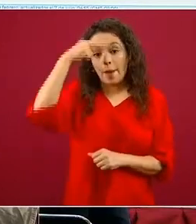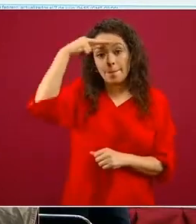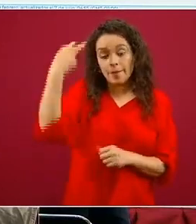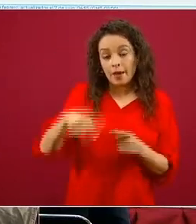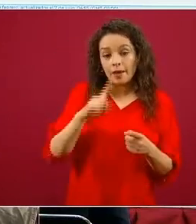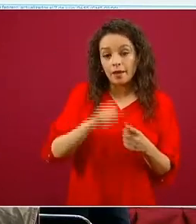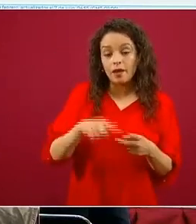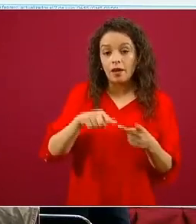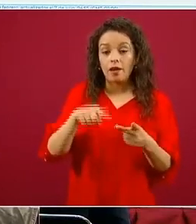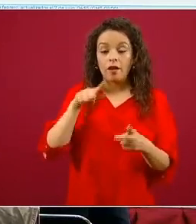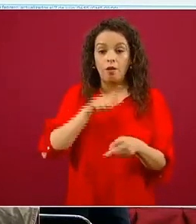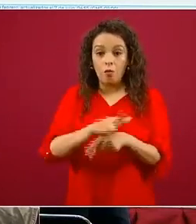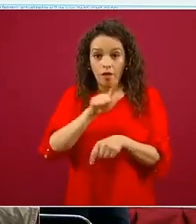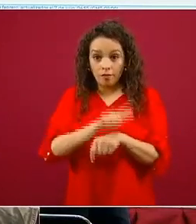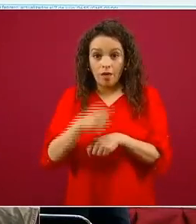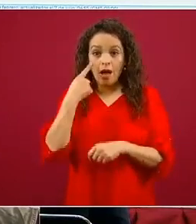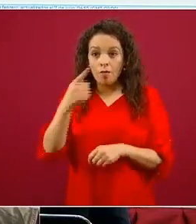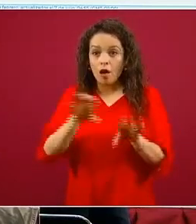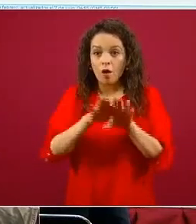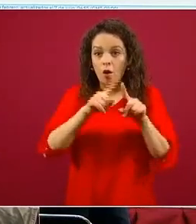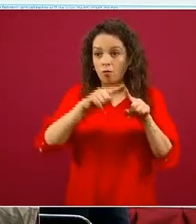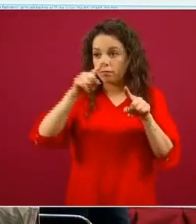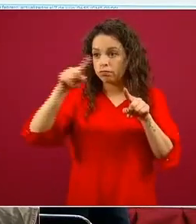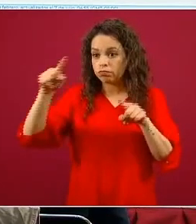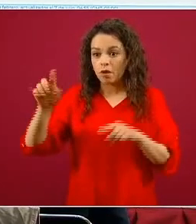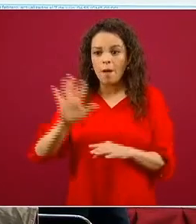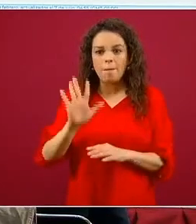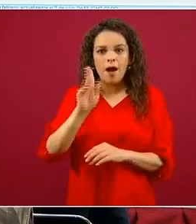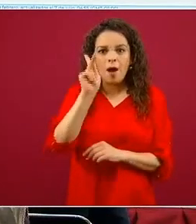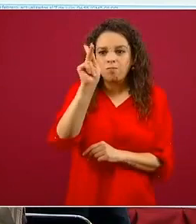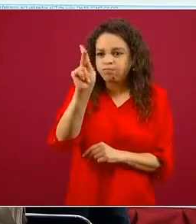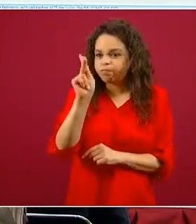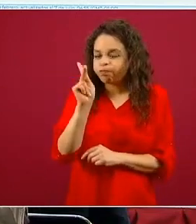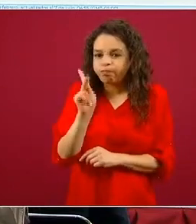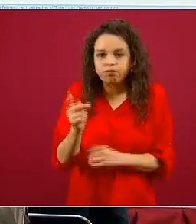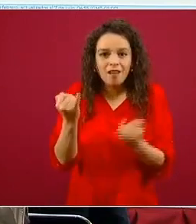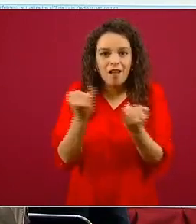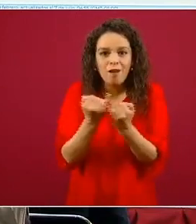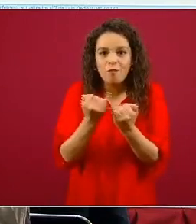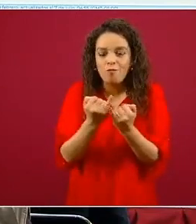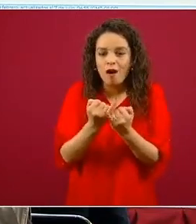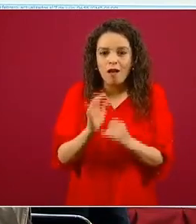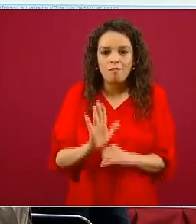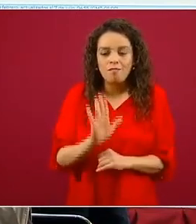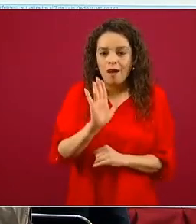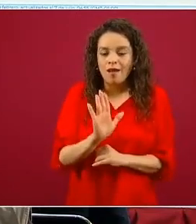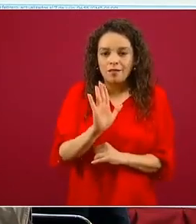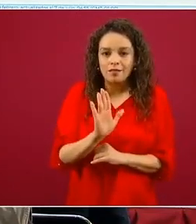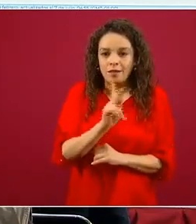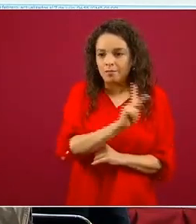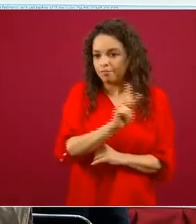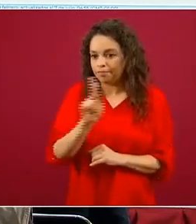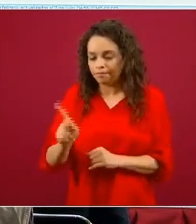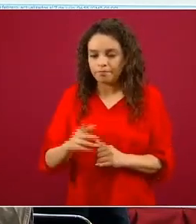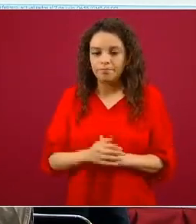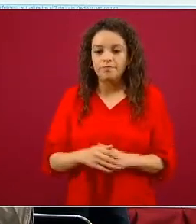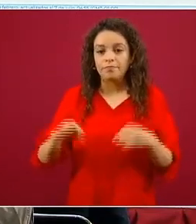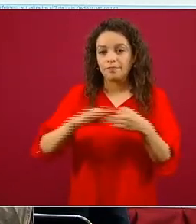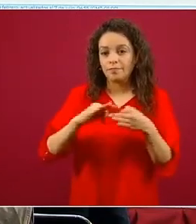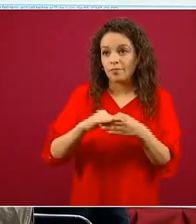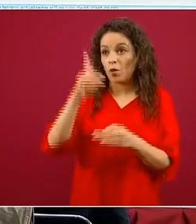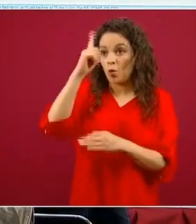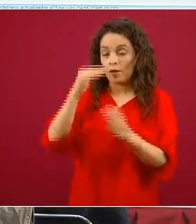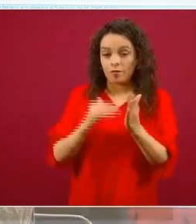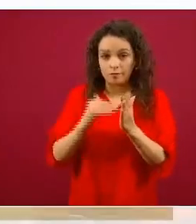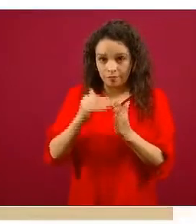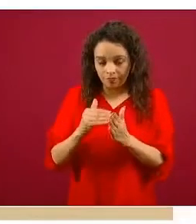el comportamiento de la curva fue bastante similar hasta el día 70 posterior al caso del millón. Luego Guatemala